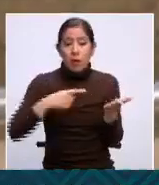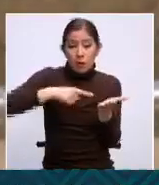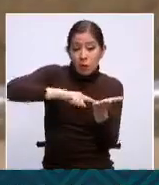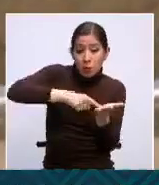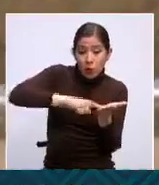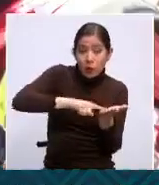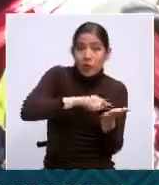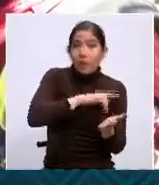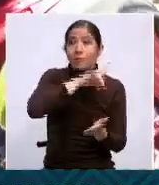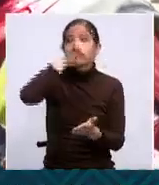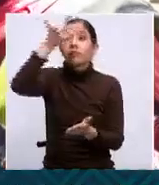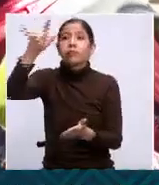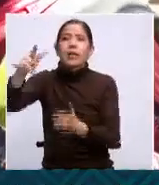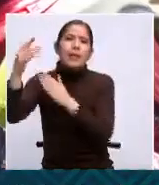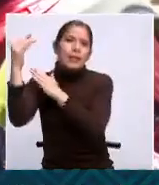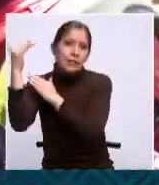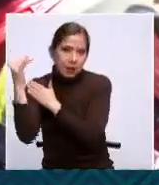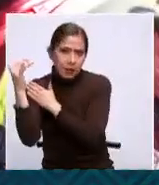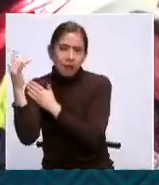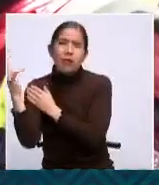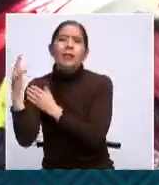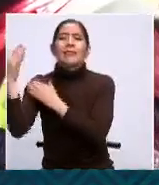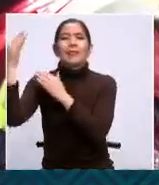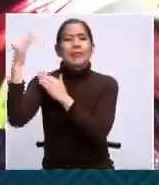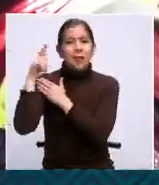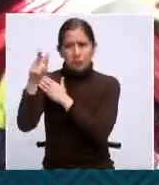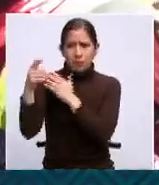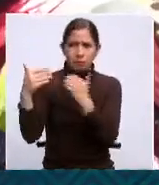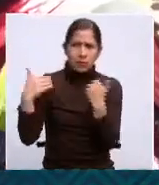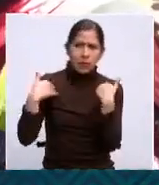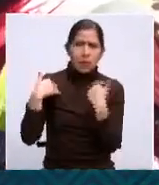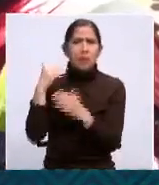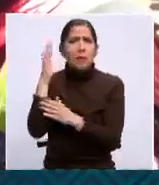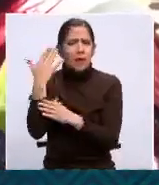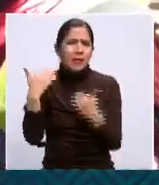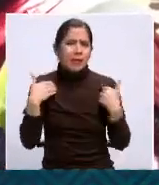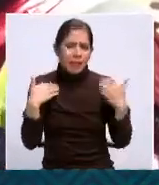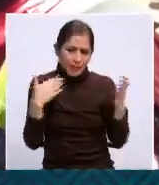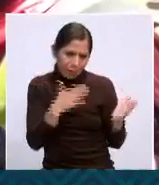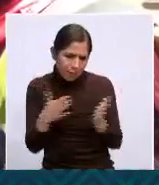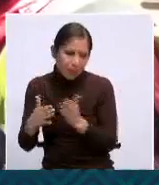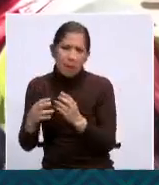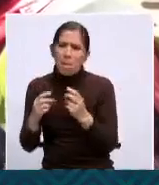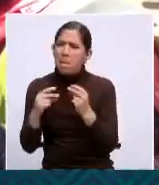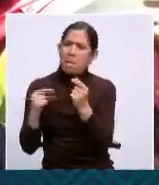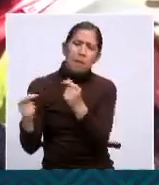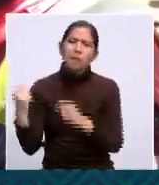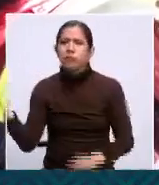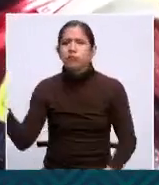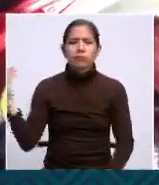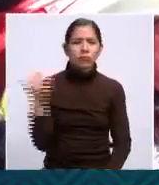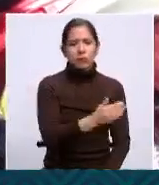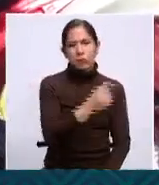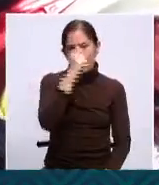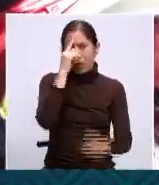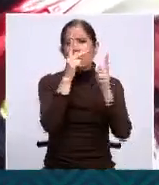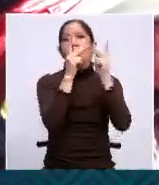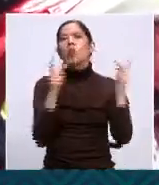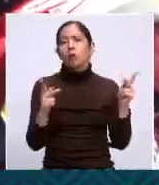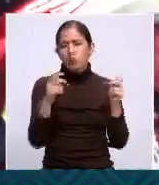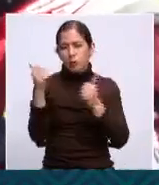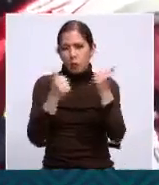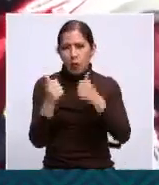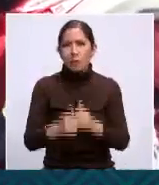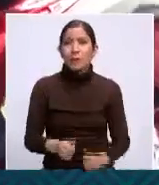Santa Cruz, y desde Santa Cruz entendemos que se está diseñando la ruta más rápida y más segura para traerlo a Potosí.